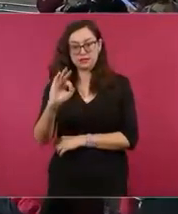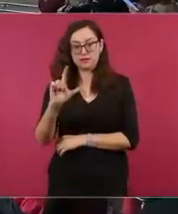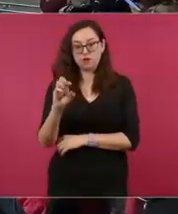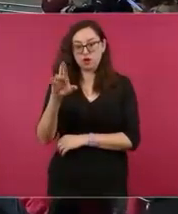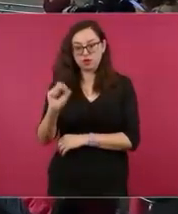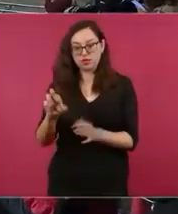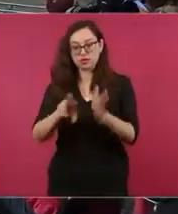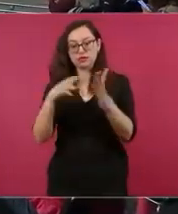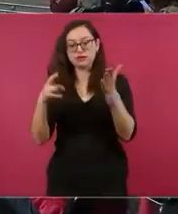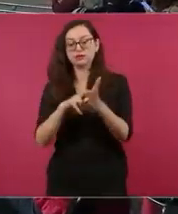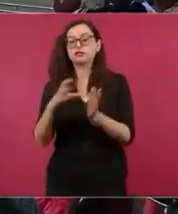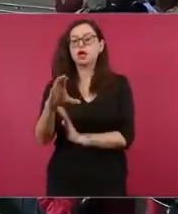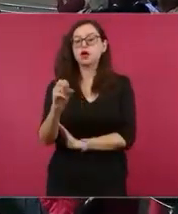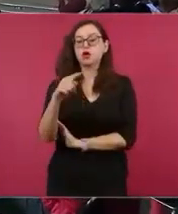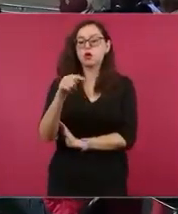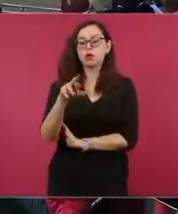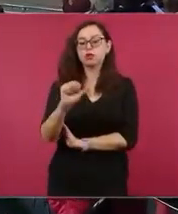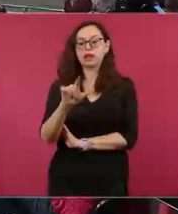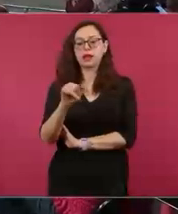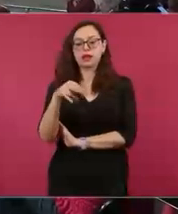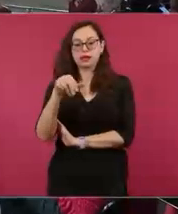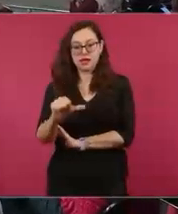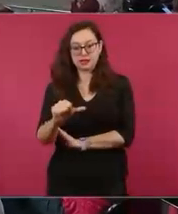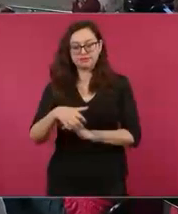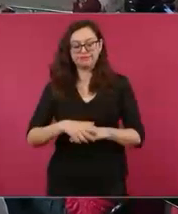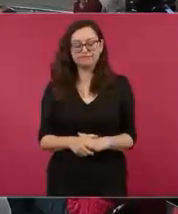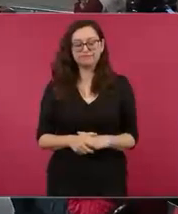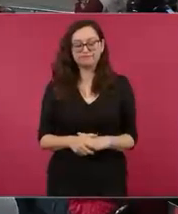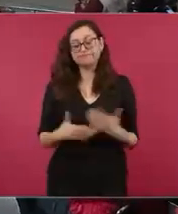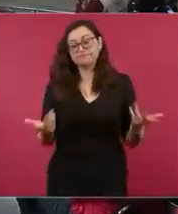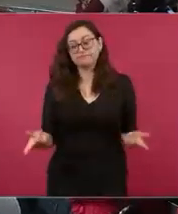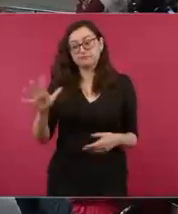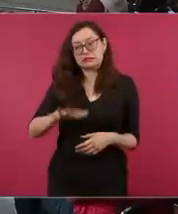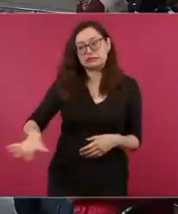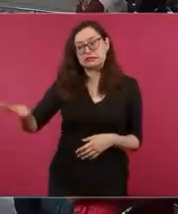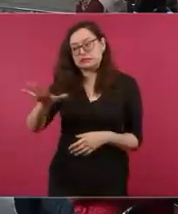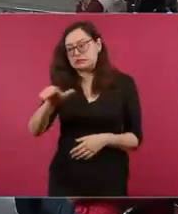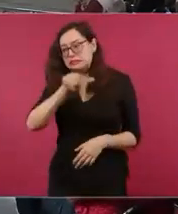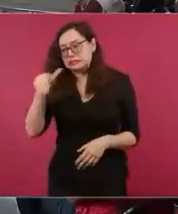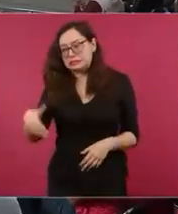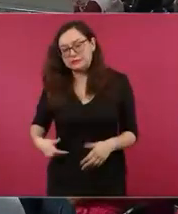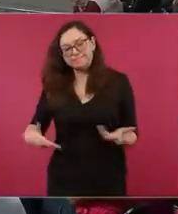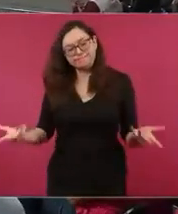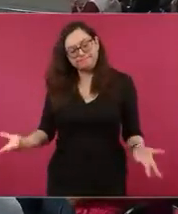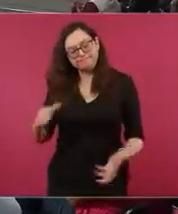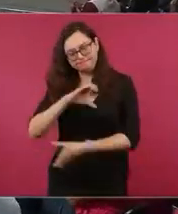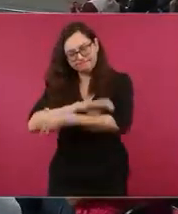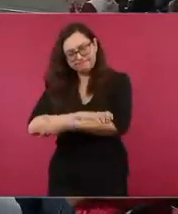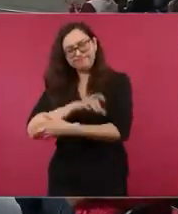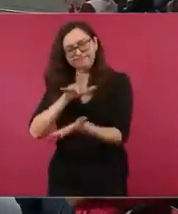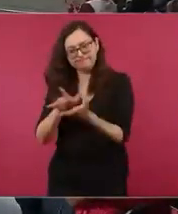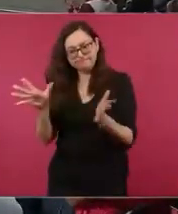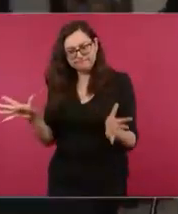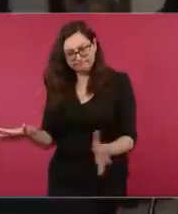víctimas de esta situación, presidente, y preguntarle sobre el papel que viene jugando el Poder Judicial